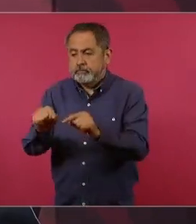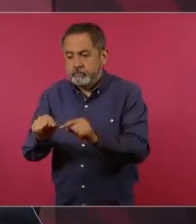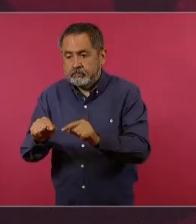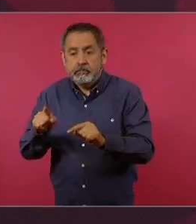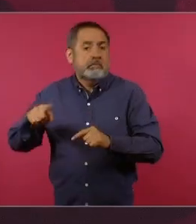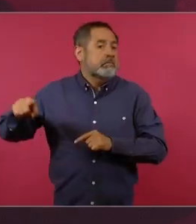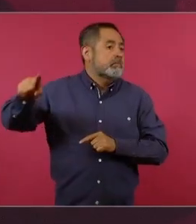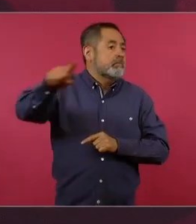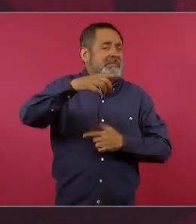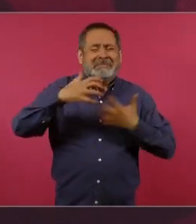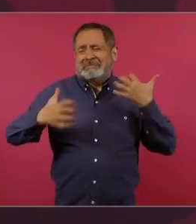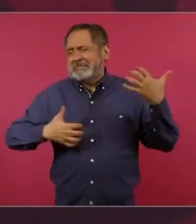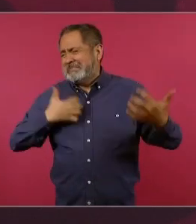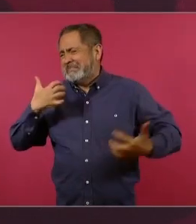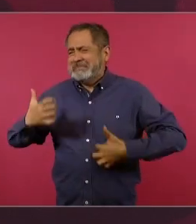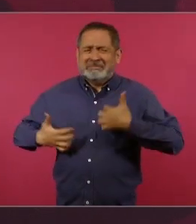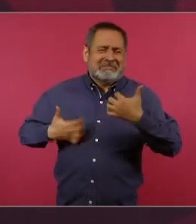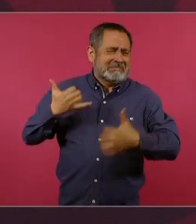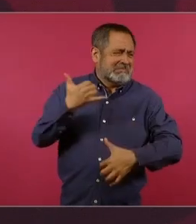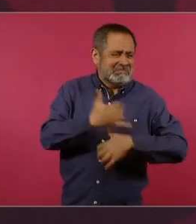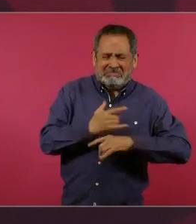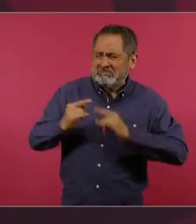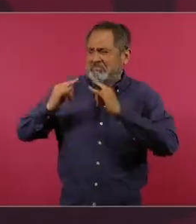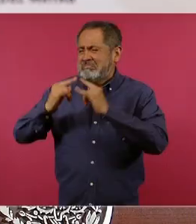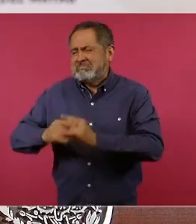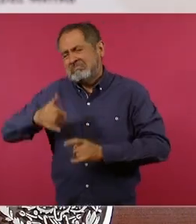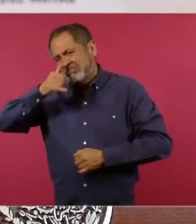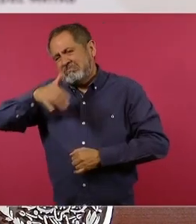gran inconformidad.